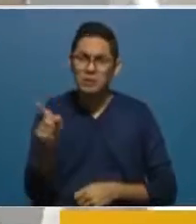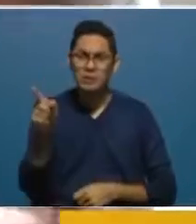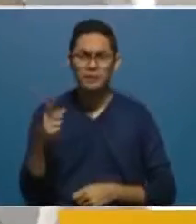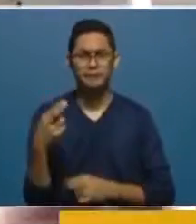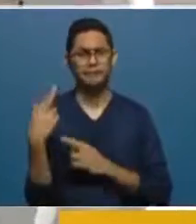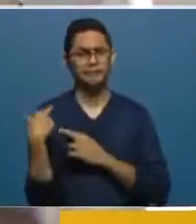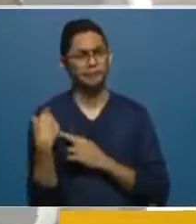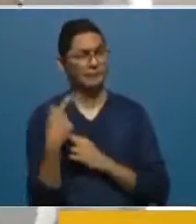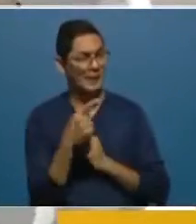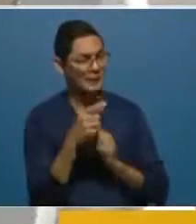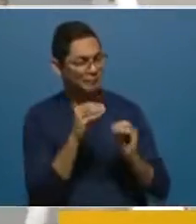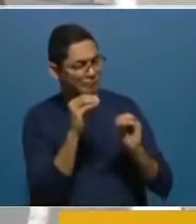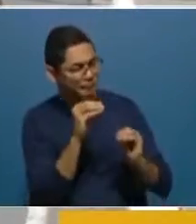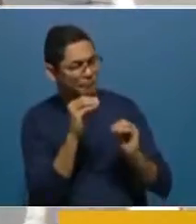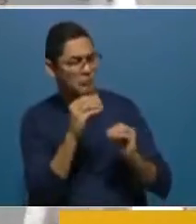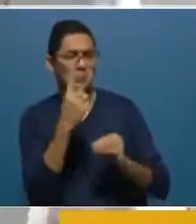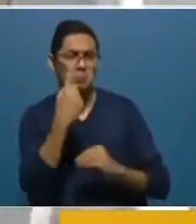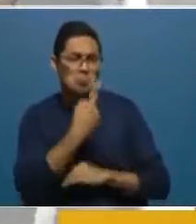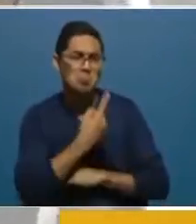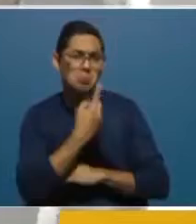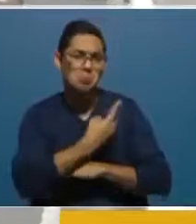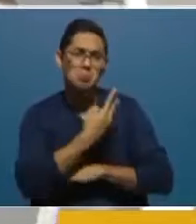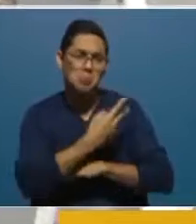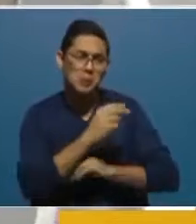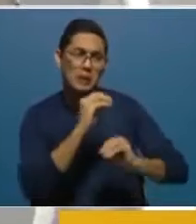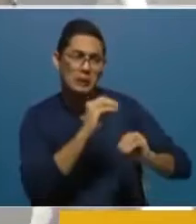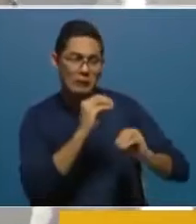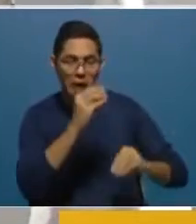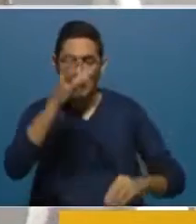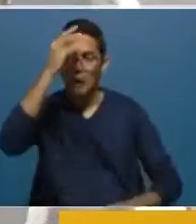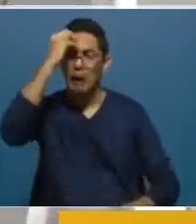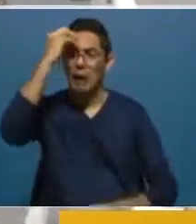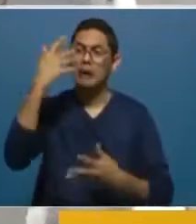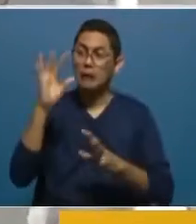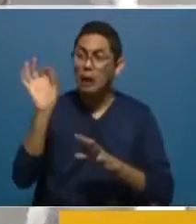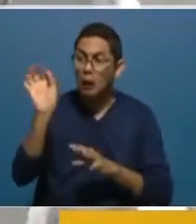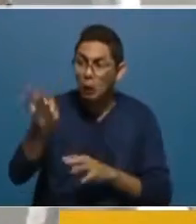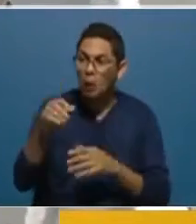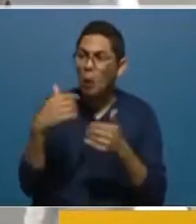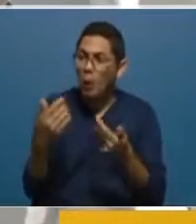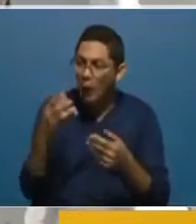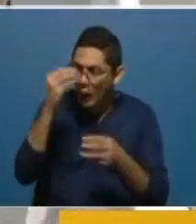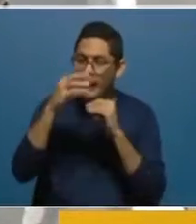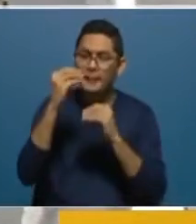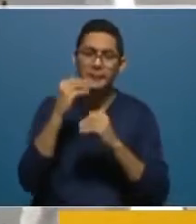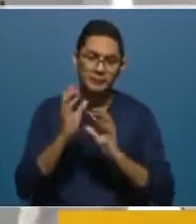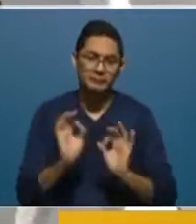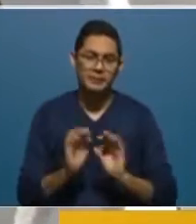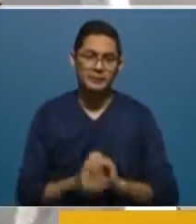menos dos o tres días para que ya la gente se vaya acostumbrando al sistema nuevo de la moneda de